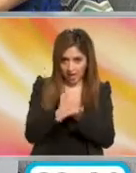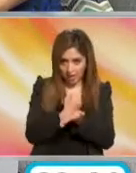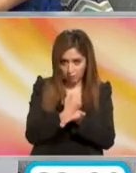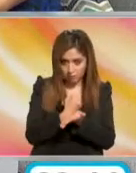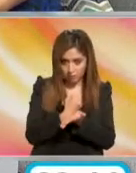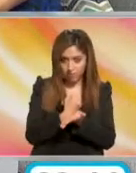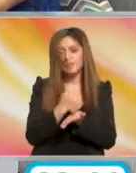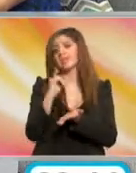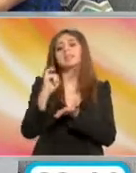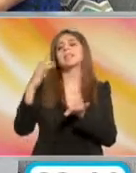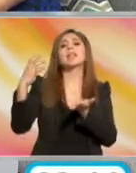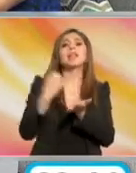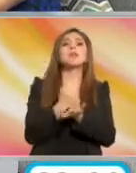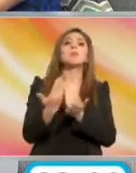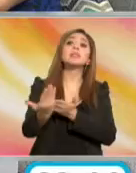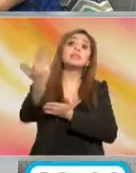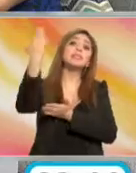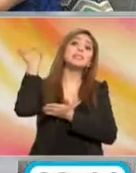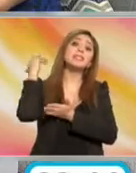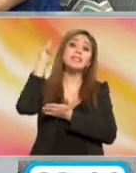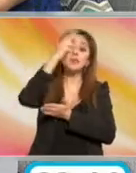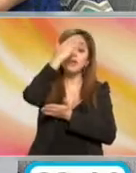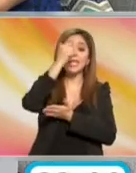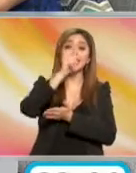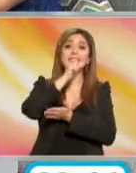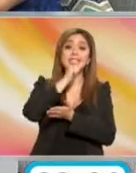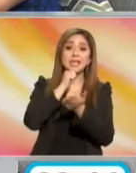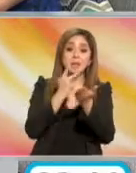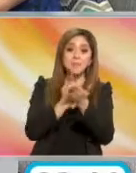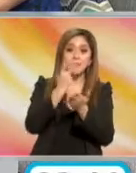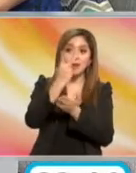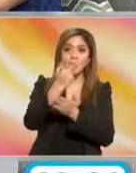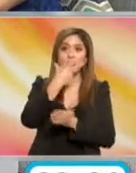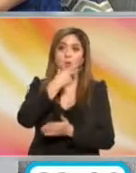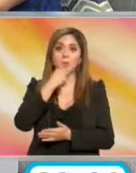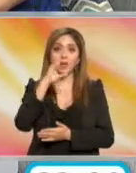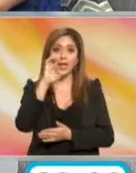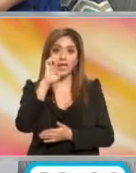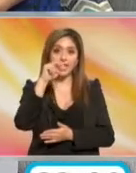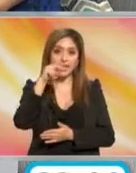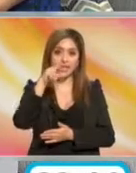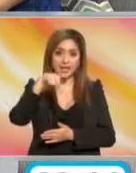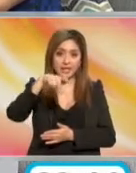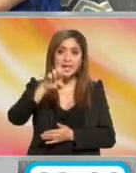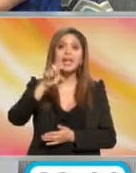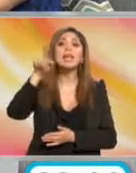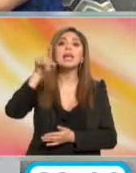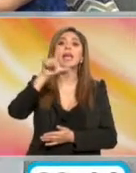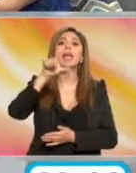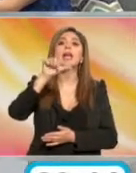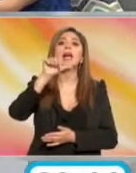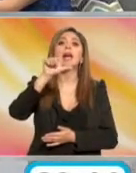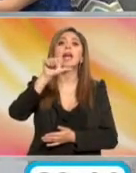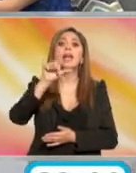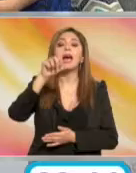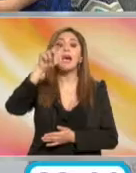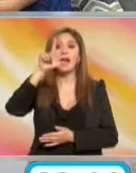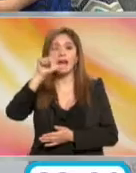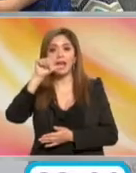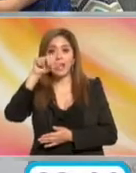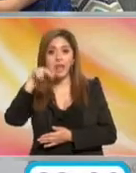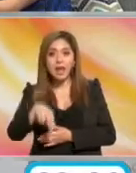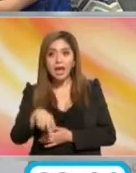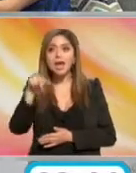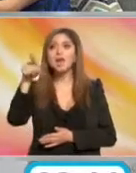ganamos, trató? la que ganamos. Antes de la entrega del Oscar, apostamos con Enrique Sí. de que La La Land no ganaba como mejor película y él, montado